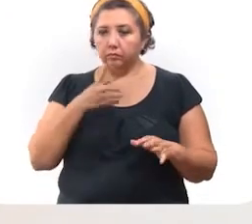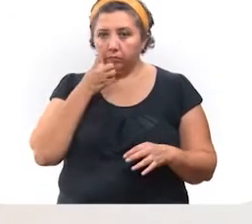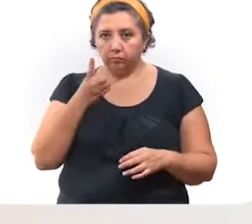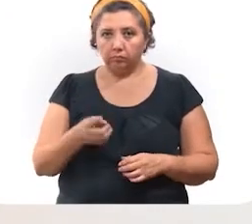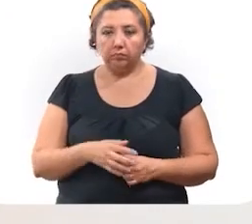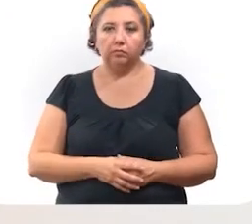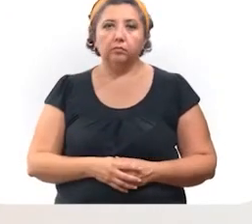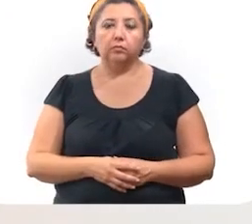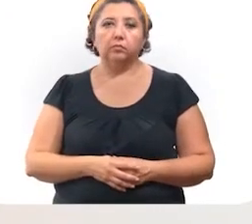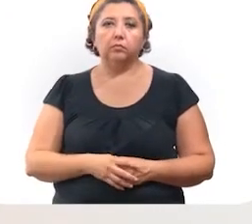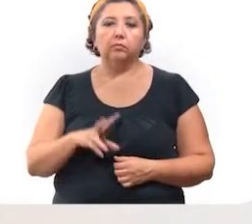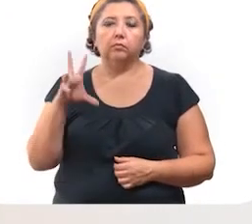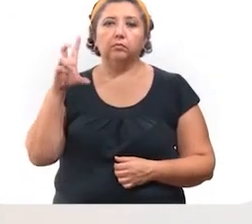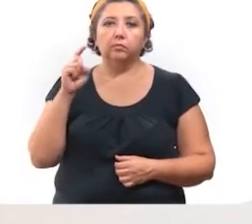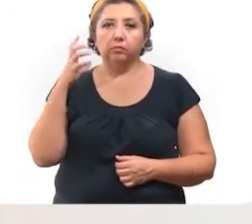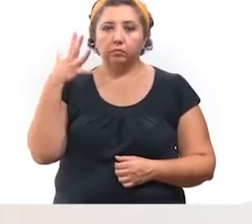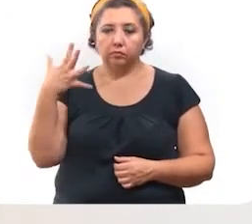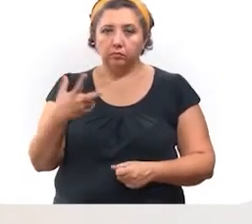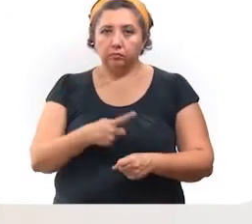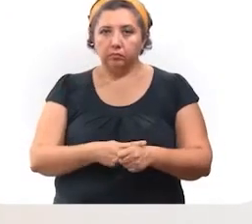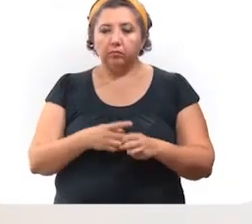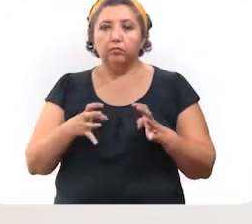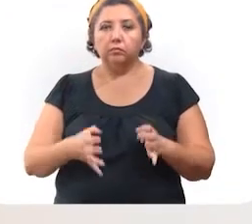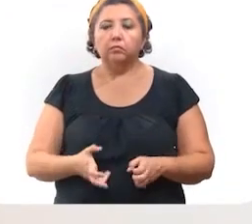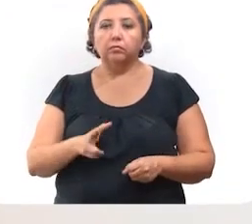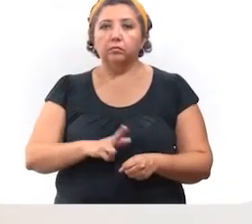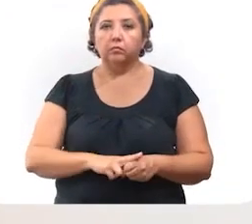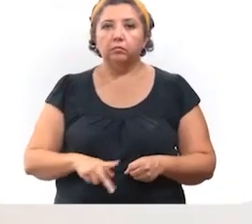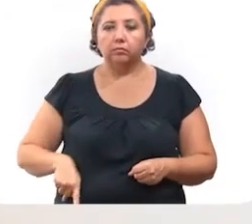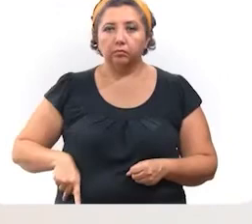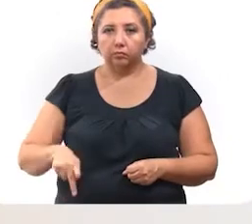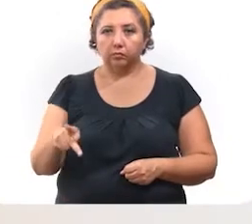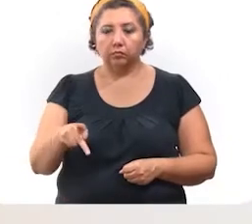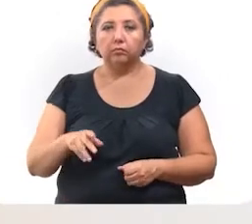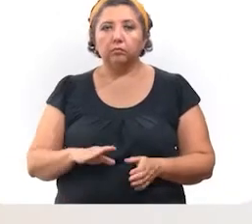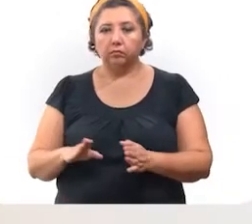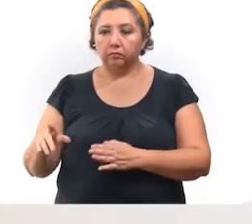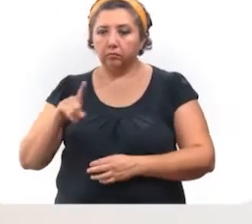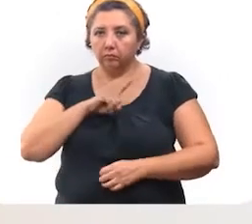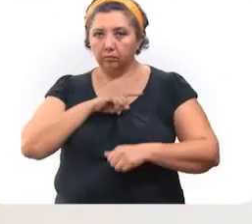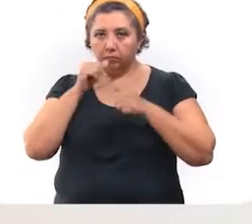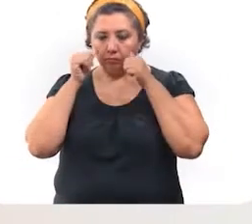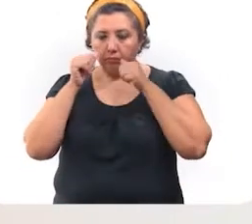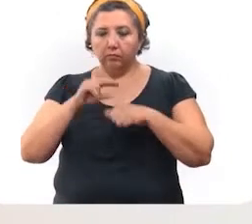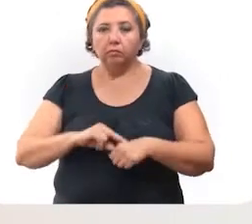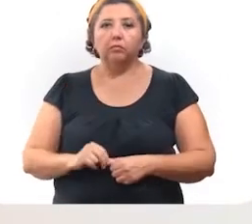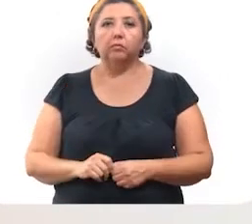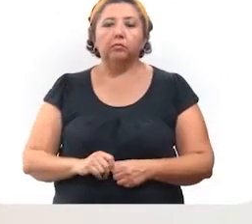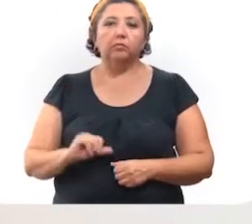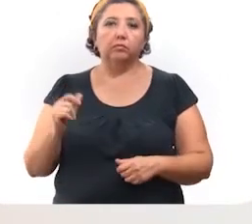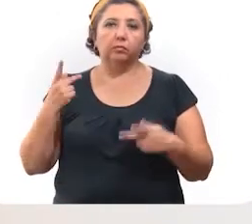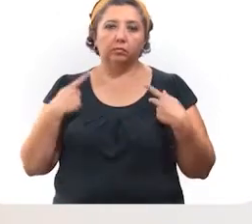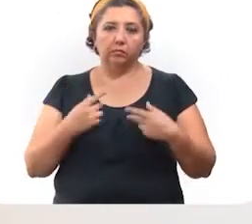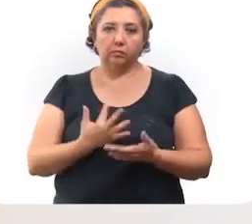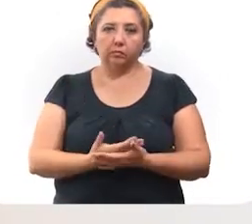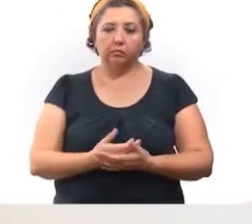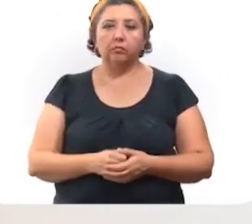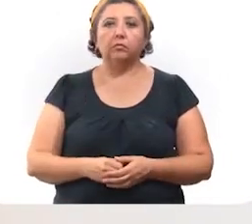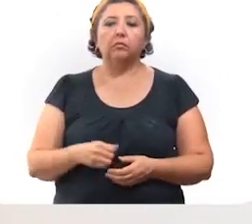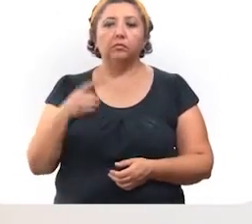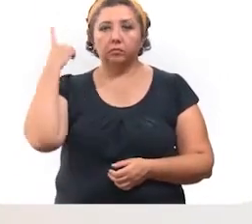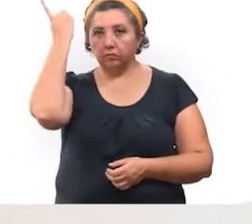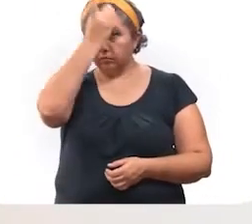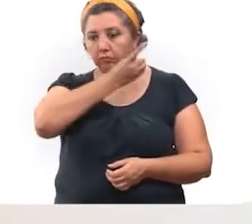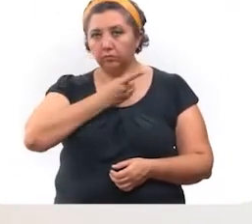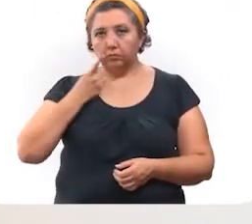Como ya se mencionó, 35 de los casos positivos están en hospitales públicos y en aislamiento total. Hay otros pacientes a la